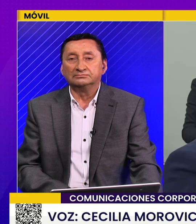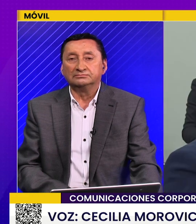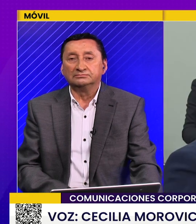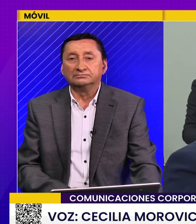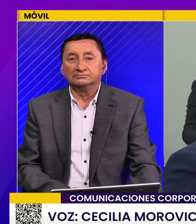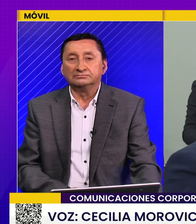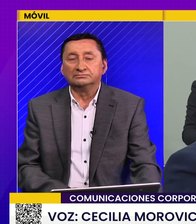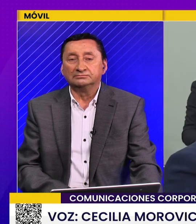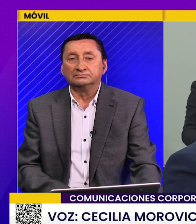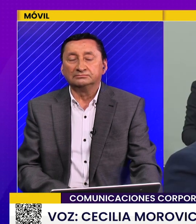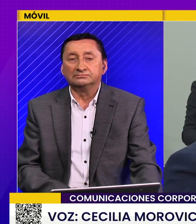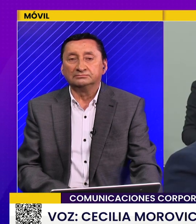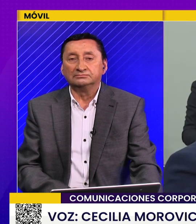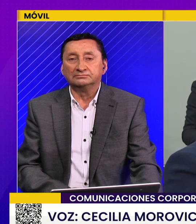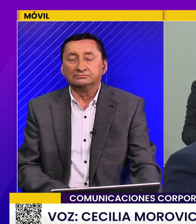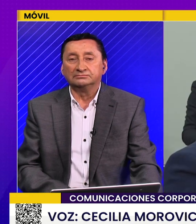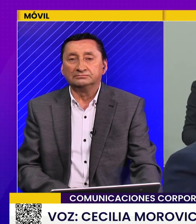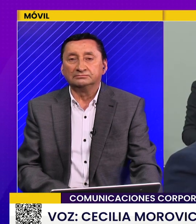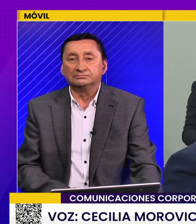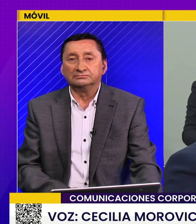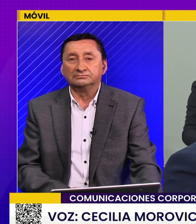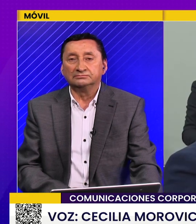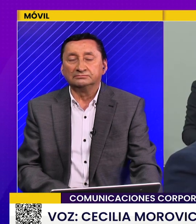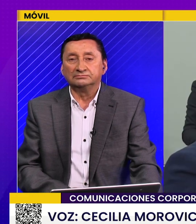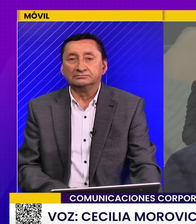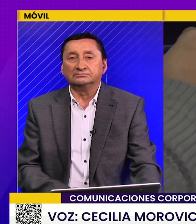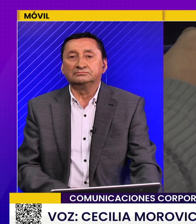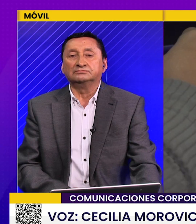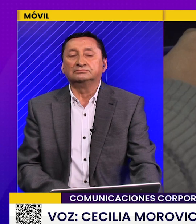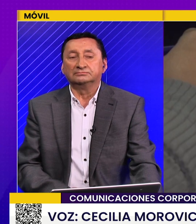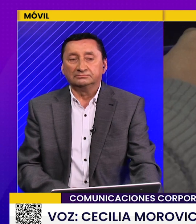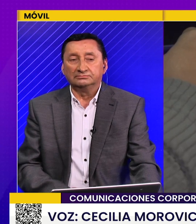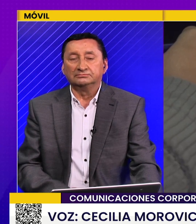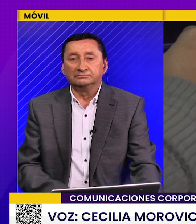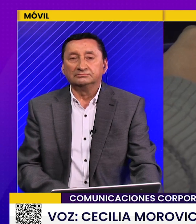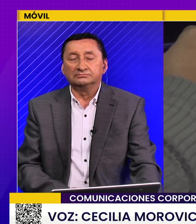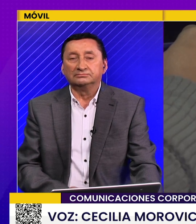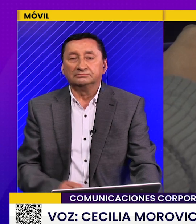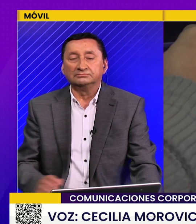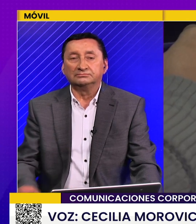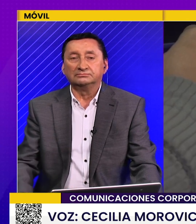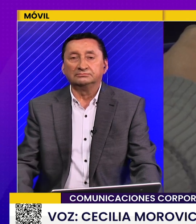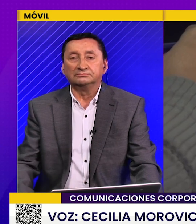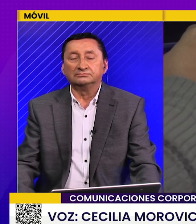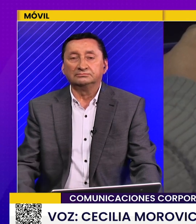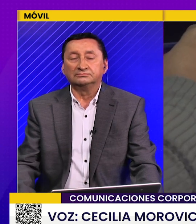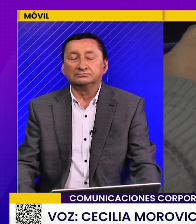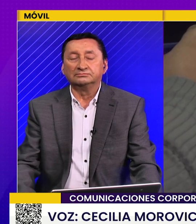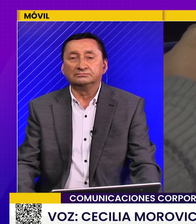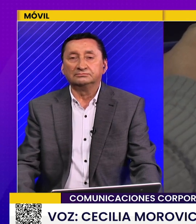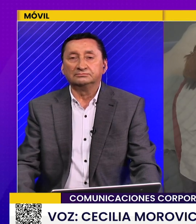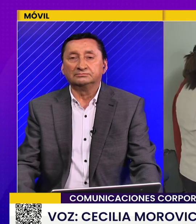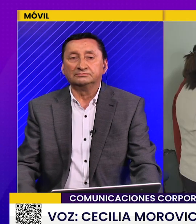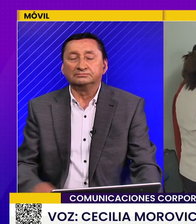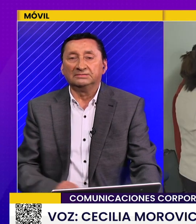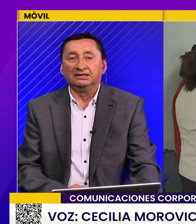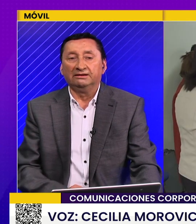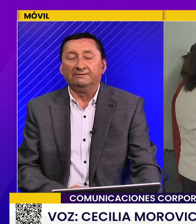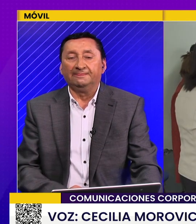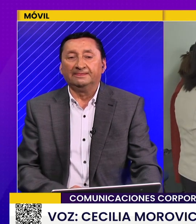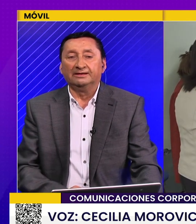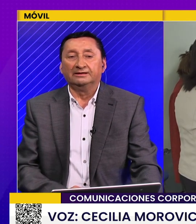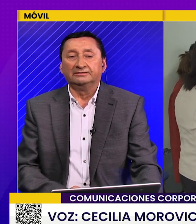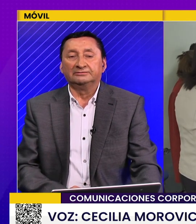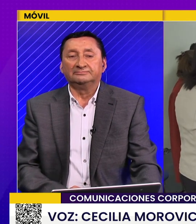imprimir unas hojitas y las repartimos. Y que ahí entérense de los derechos, pero esa no es la idea. La idea es que el